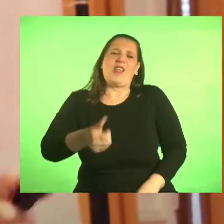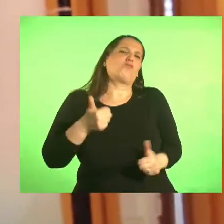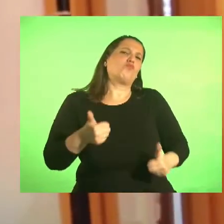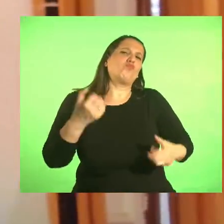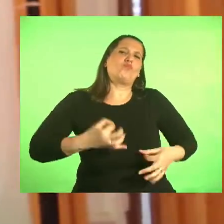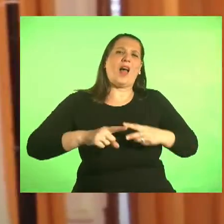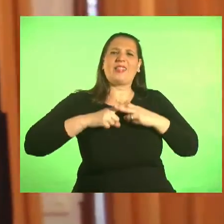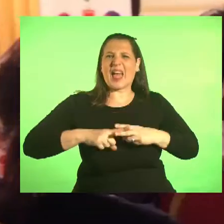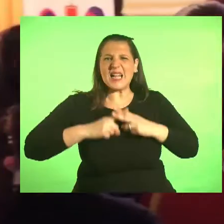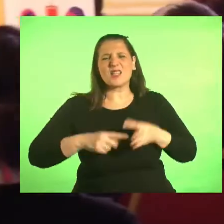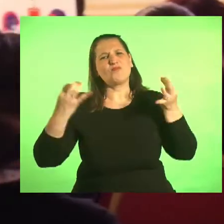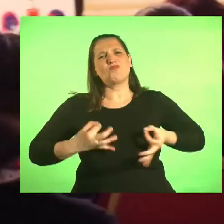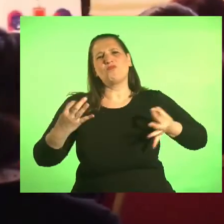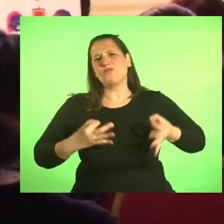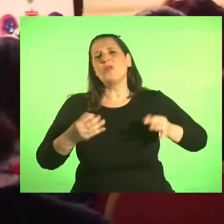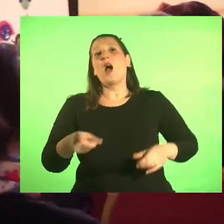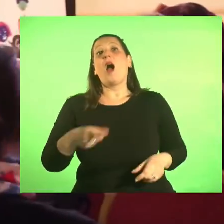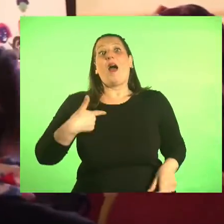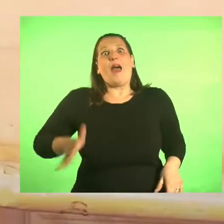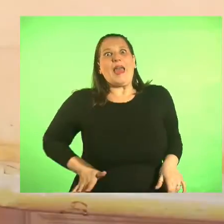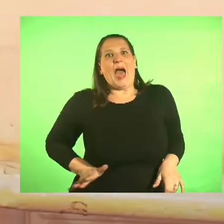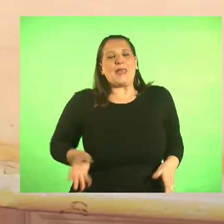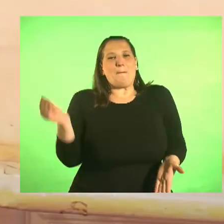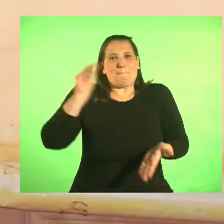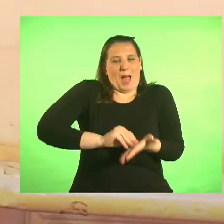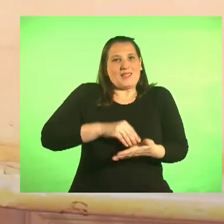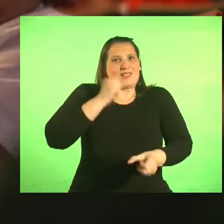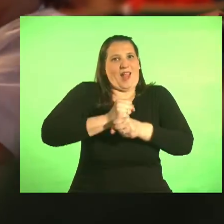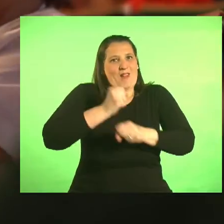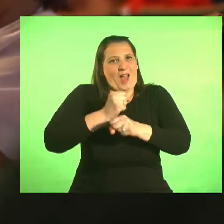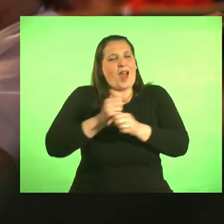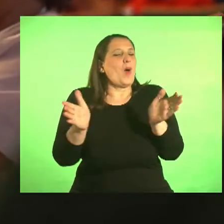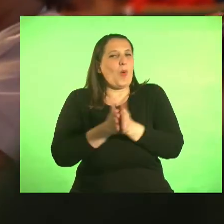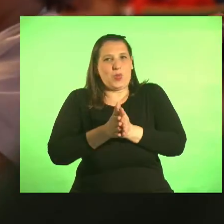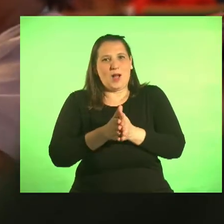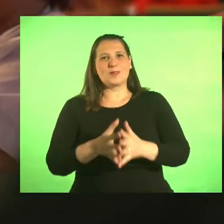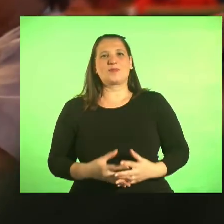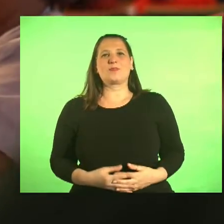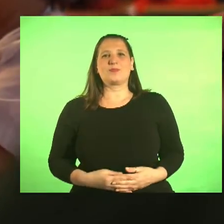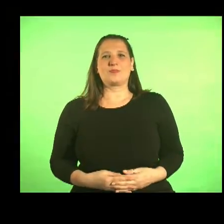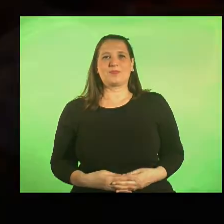taller y con ganas de seguir trabajando todos juntos.